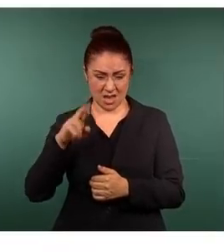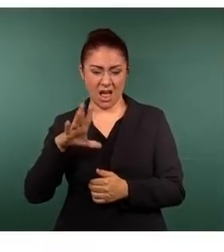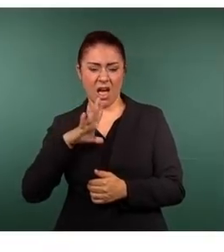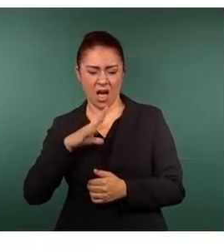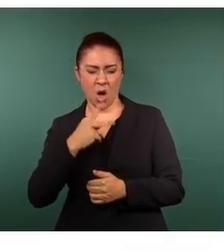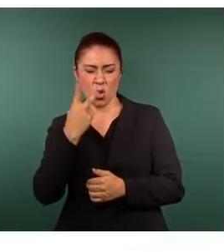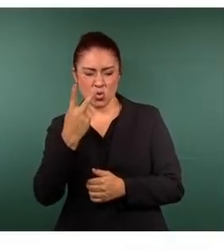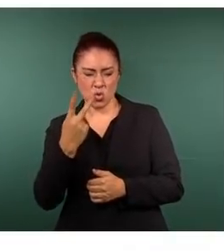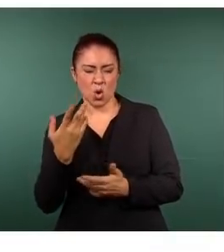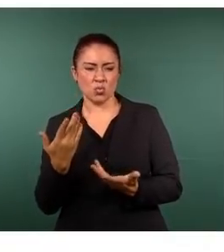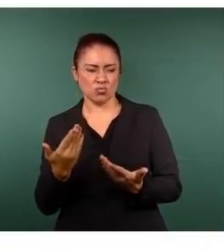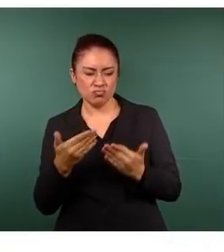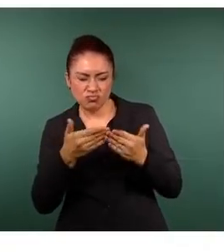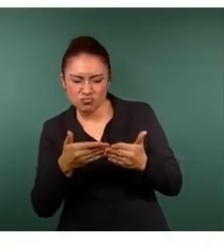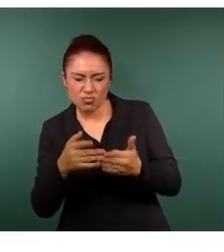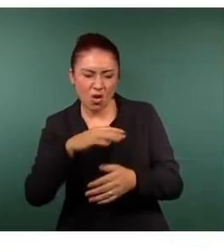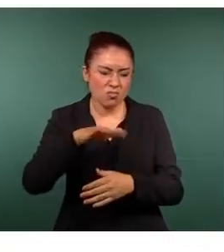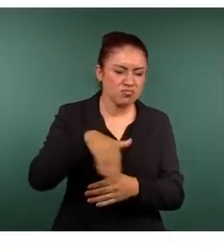resultados